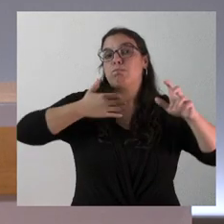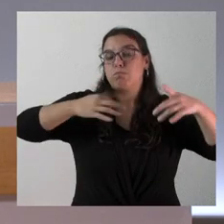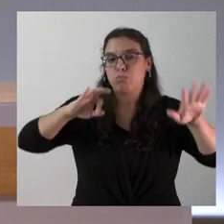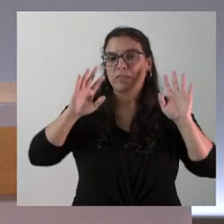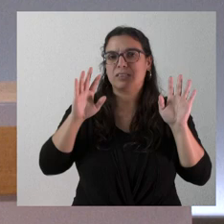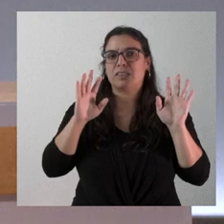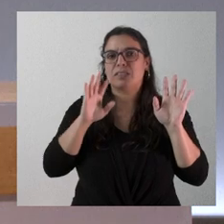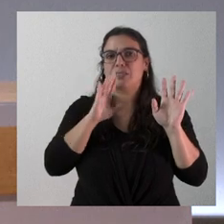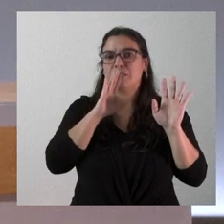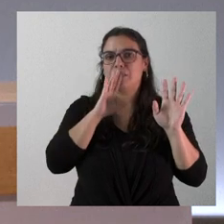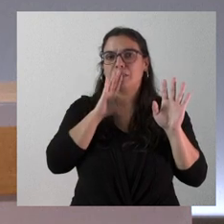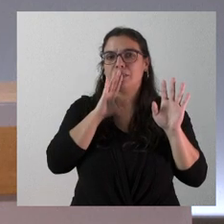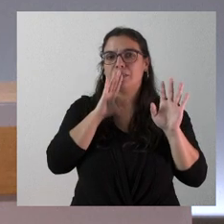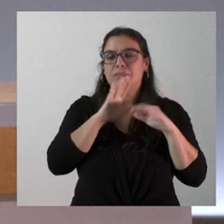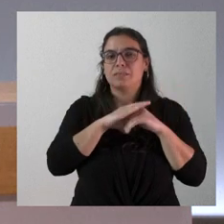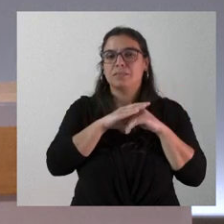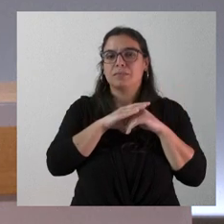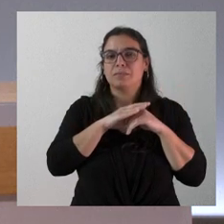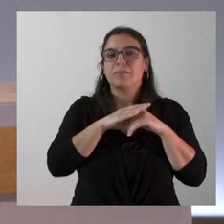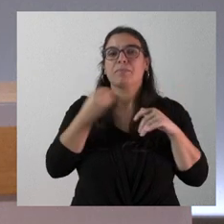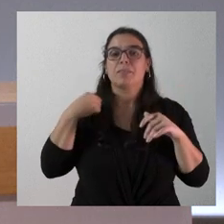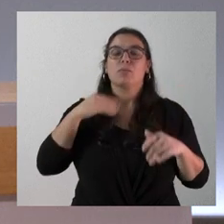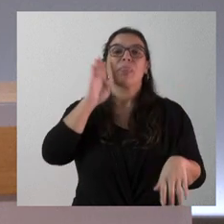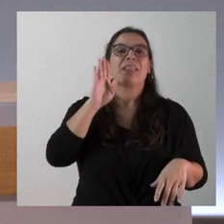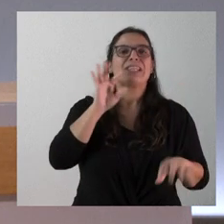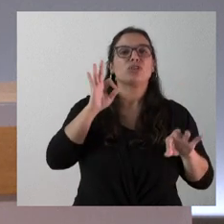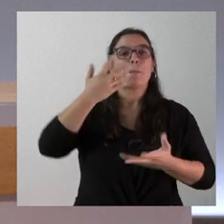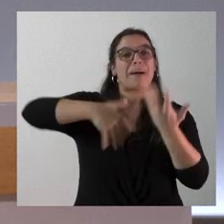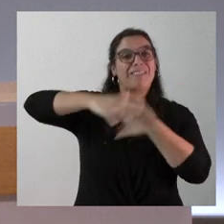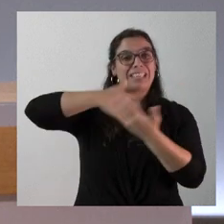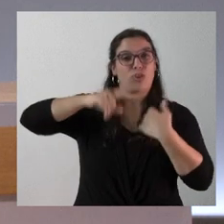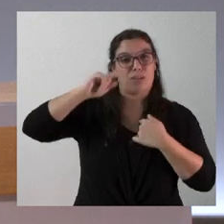del delito de malversación